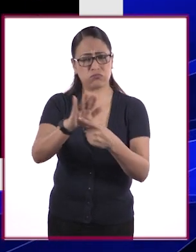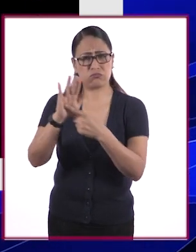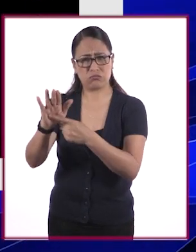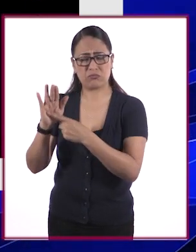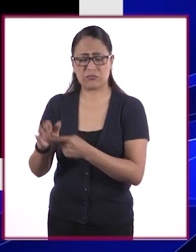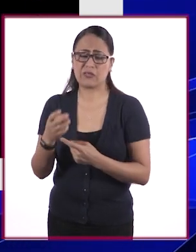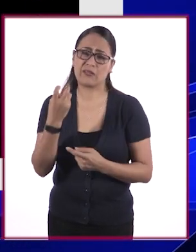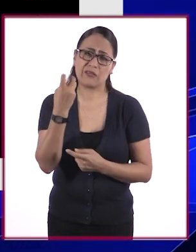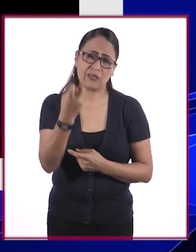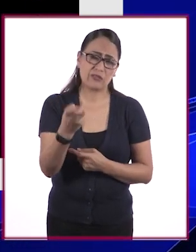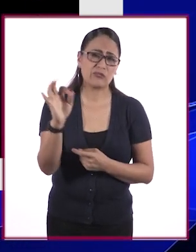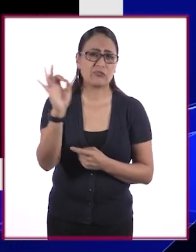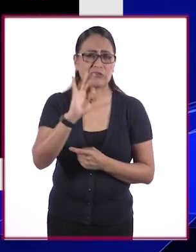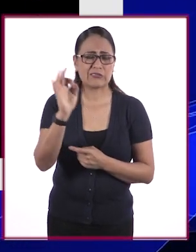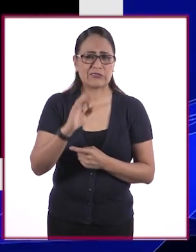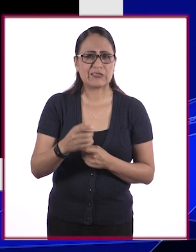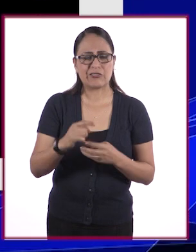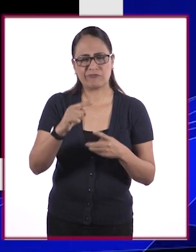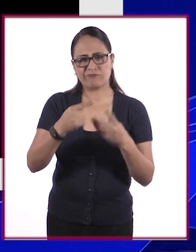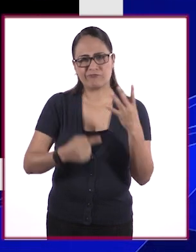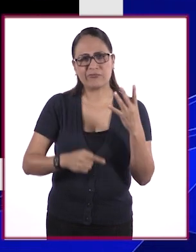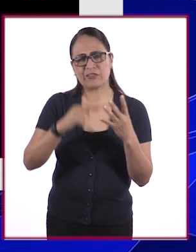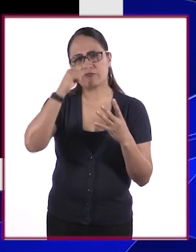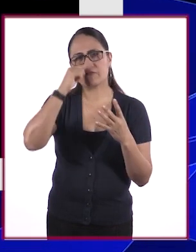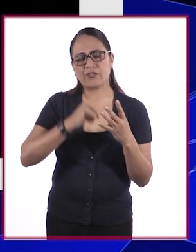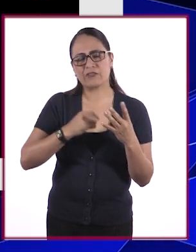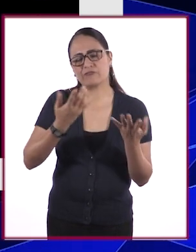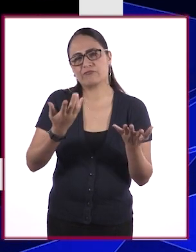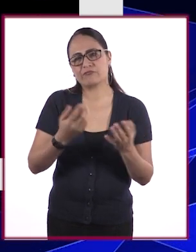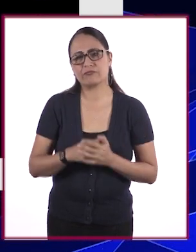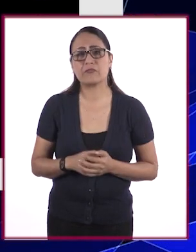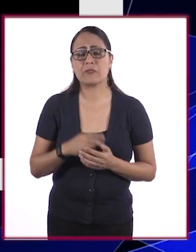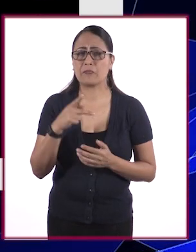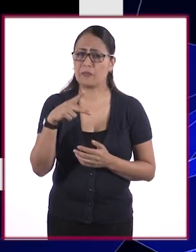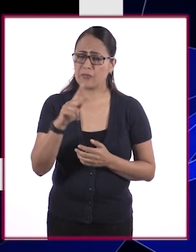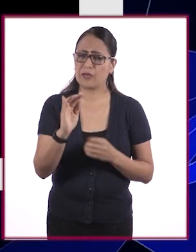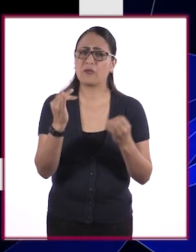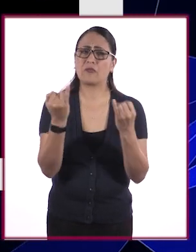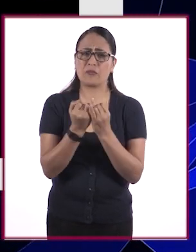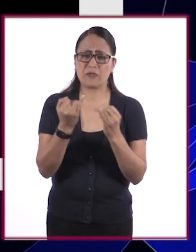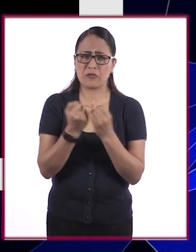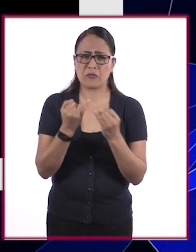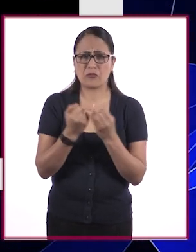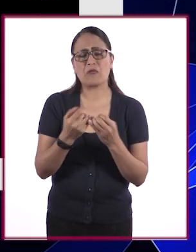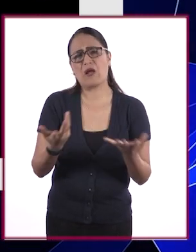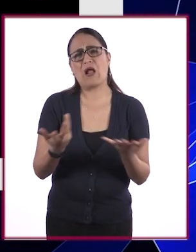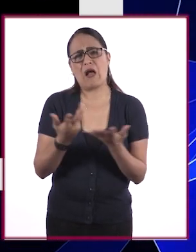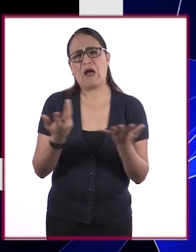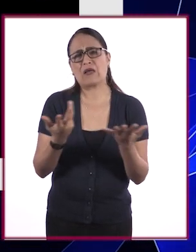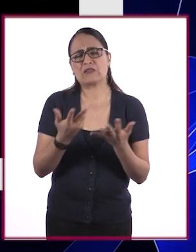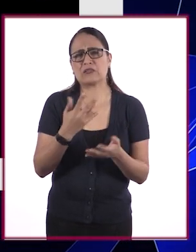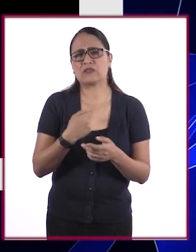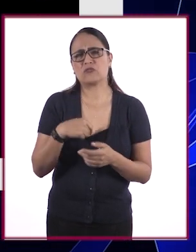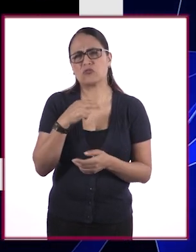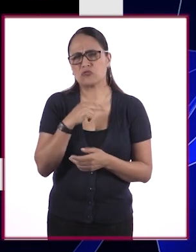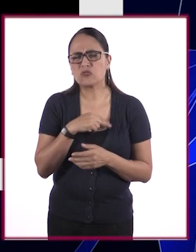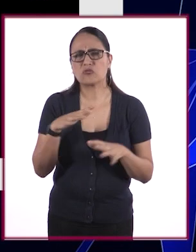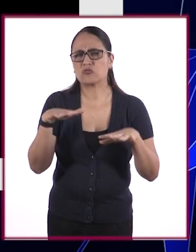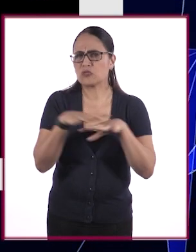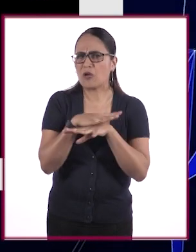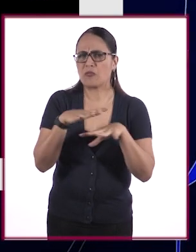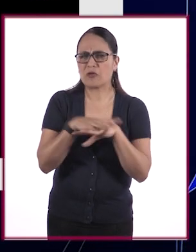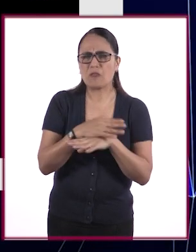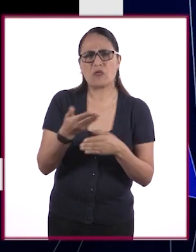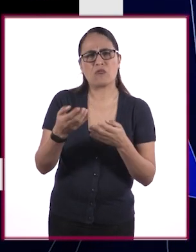los efectos más profundos que ha tenido la computación. Pero también ha modificado la forma en que producimos, la industria,